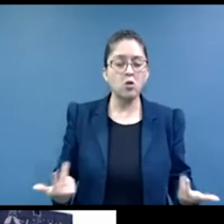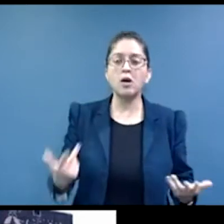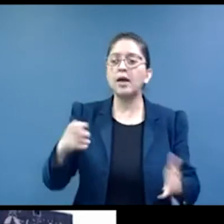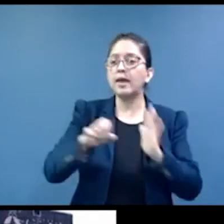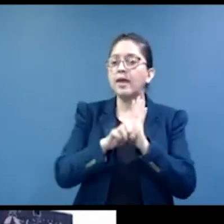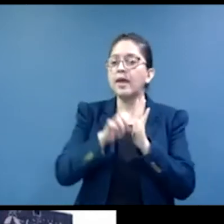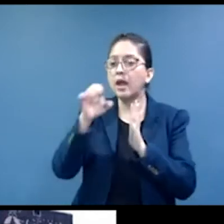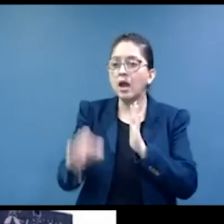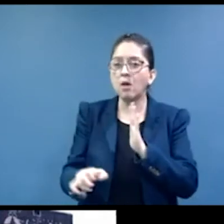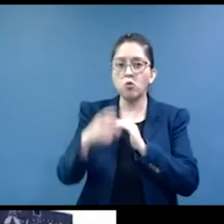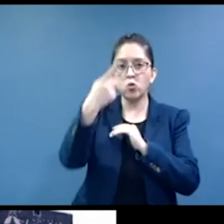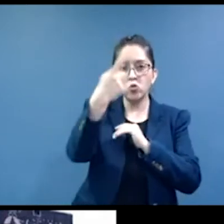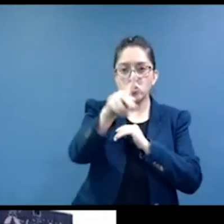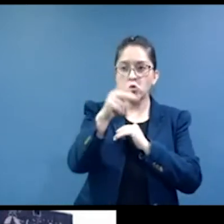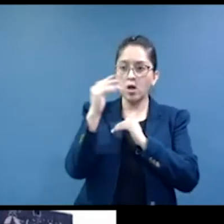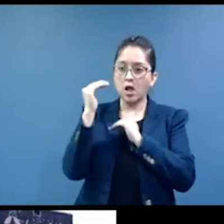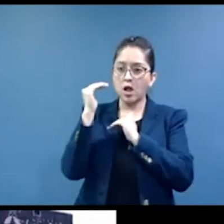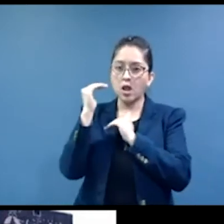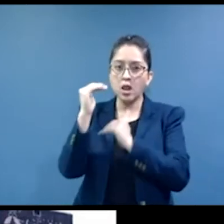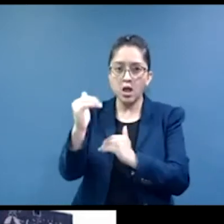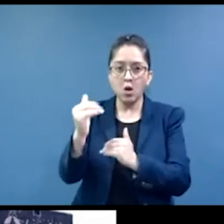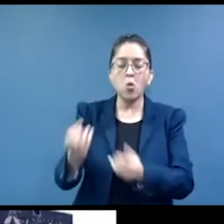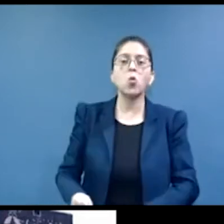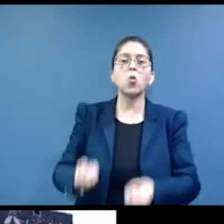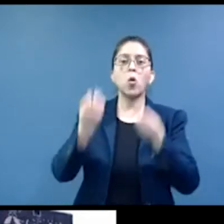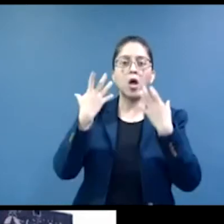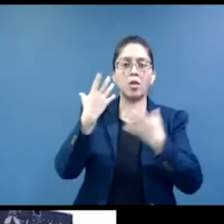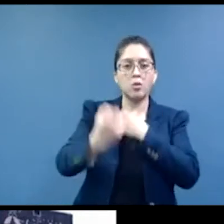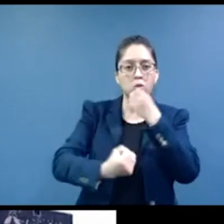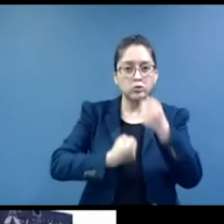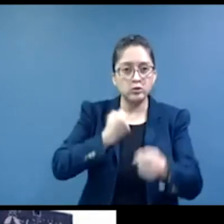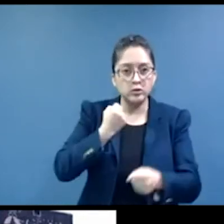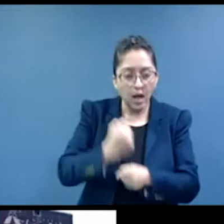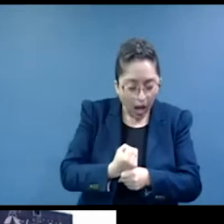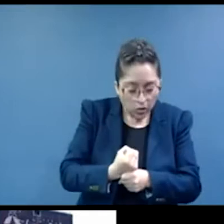edad, el estar en una relación,